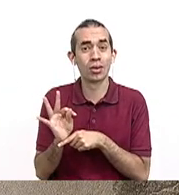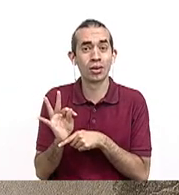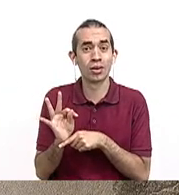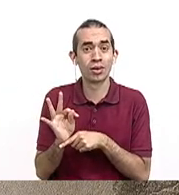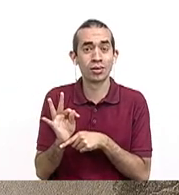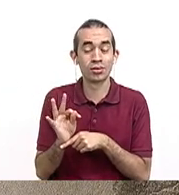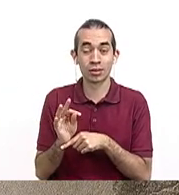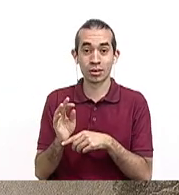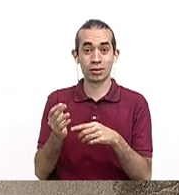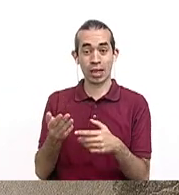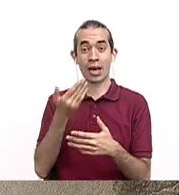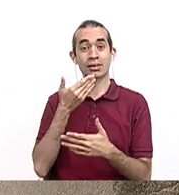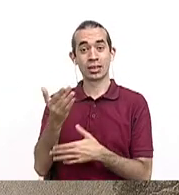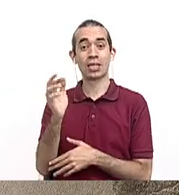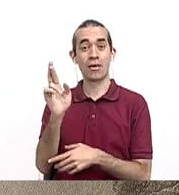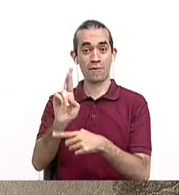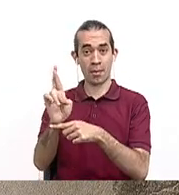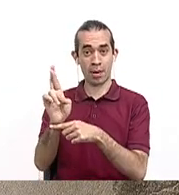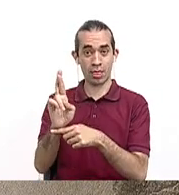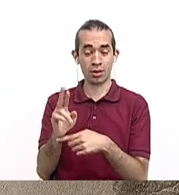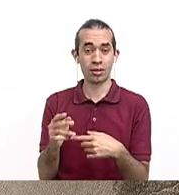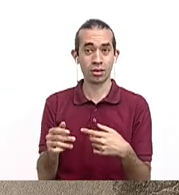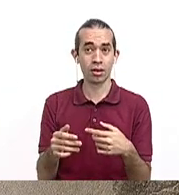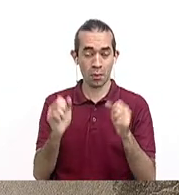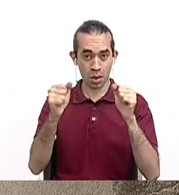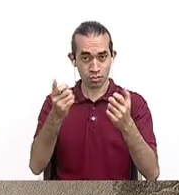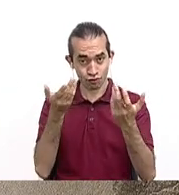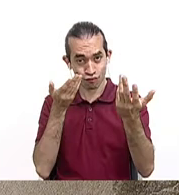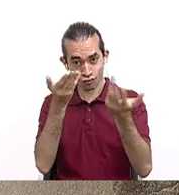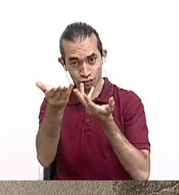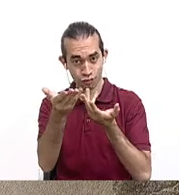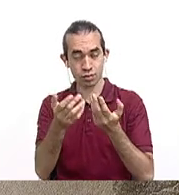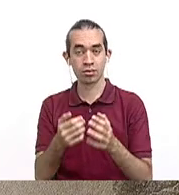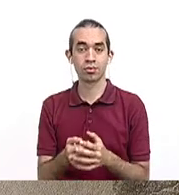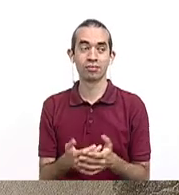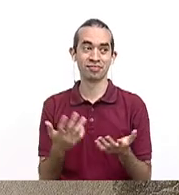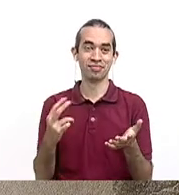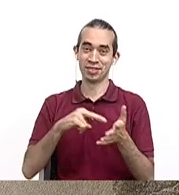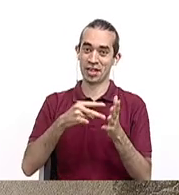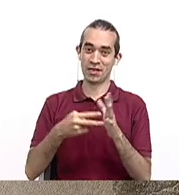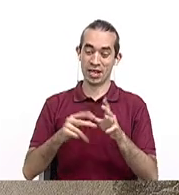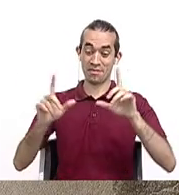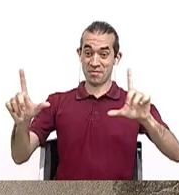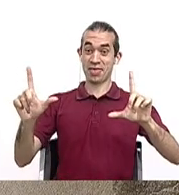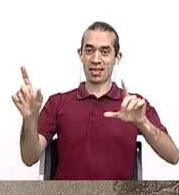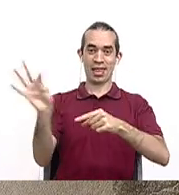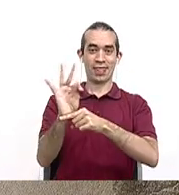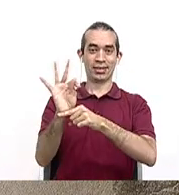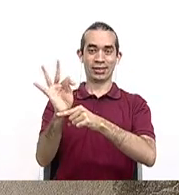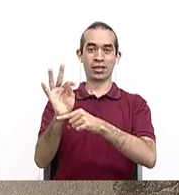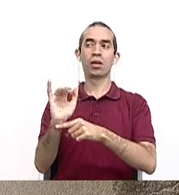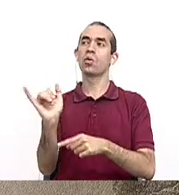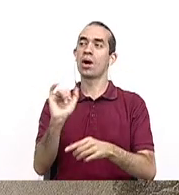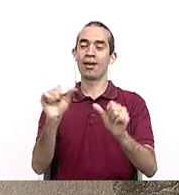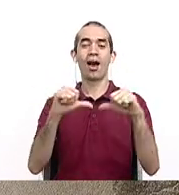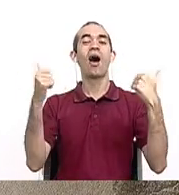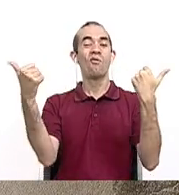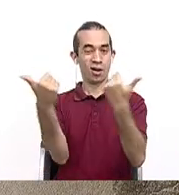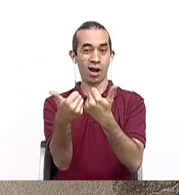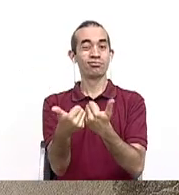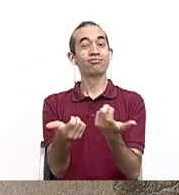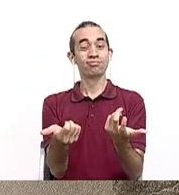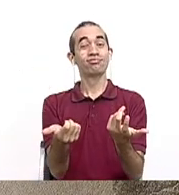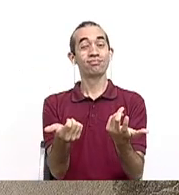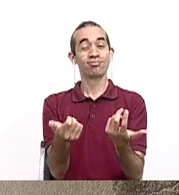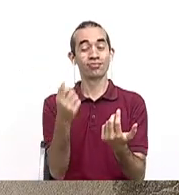repretel para poder llegar hasta todos ustedes y convertimos por un ratito esta pantalla en un salón de clase